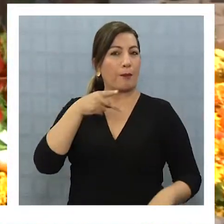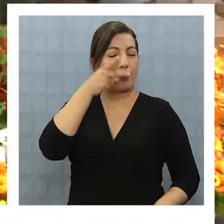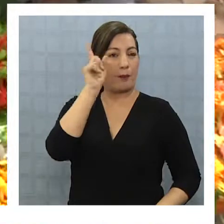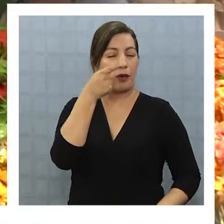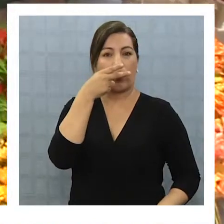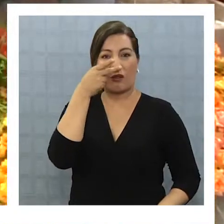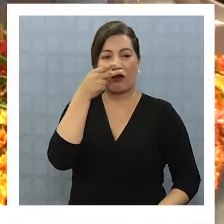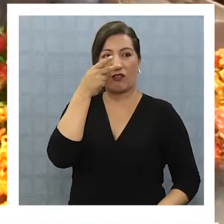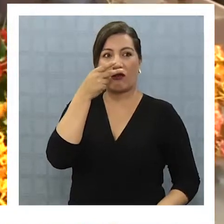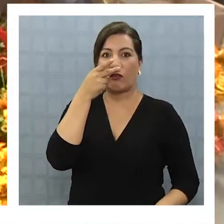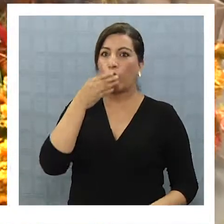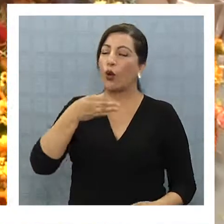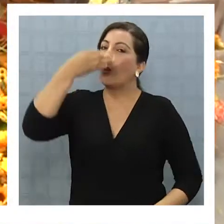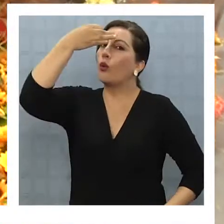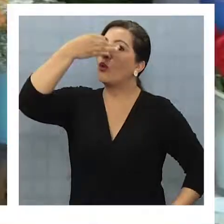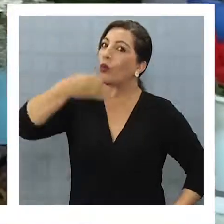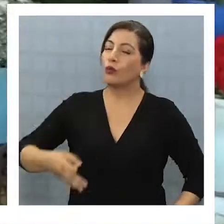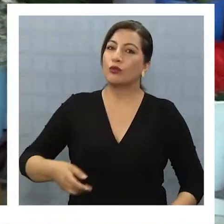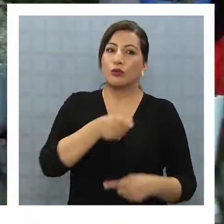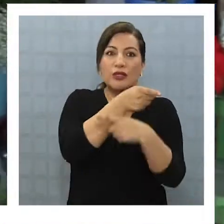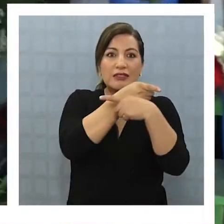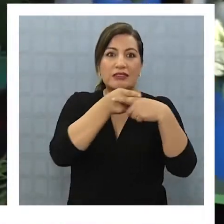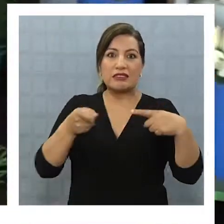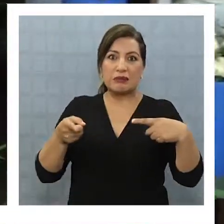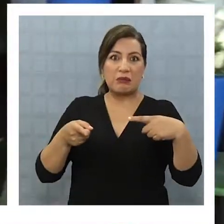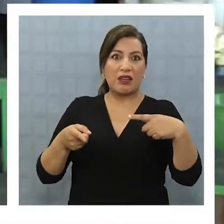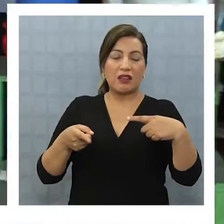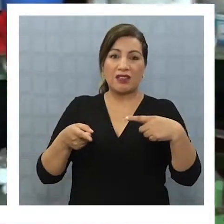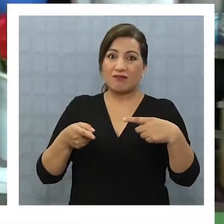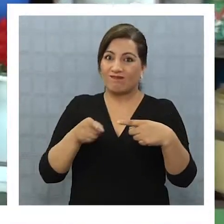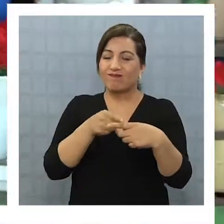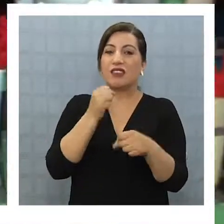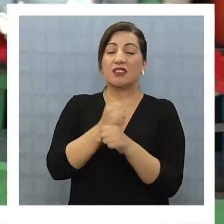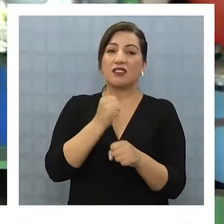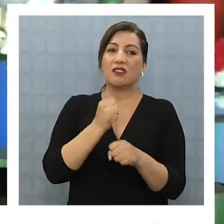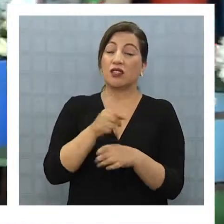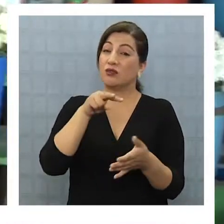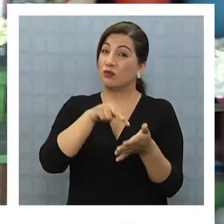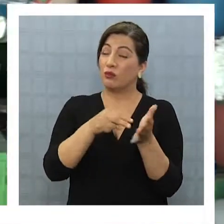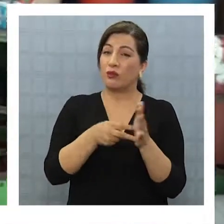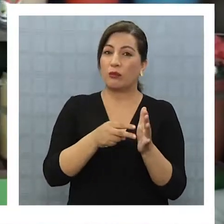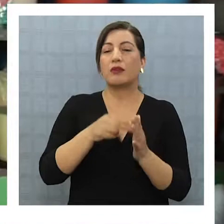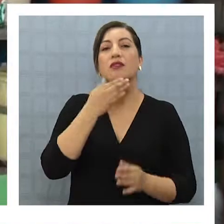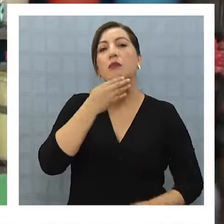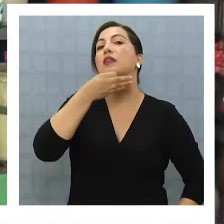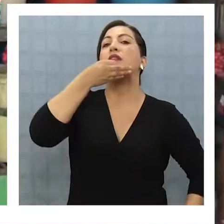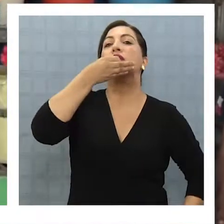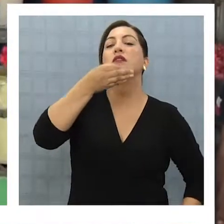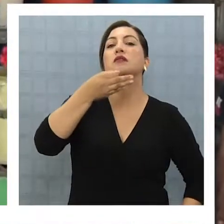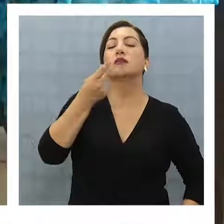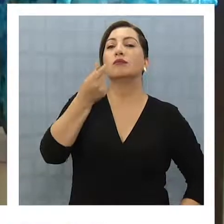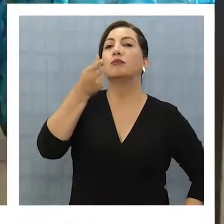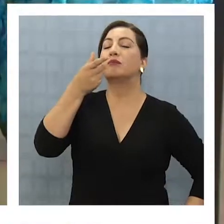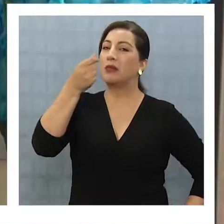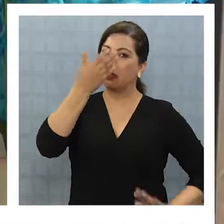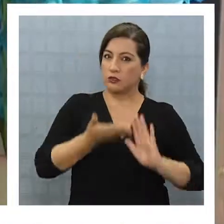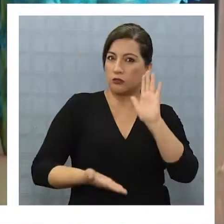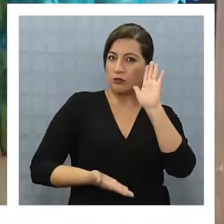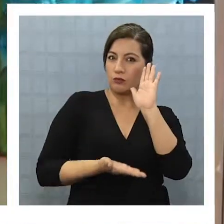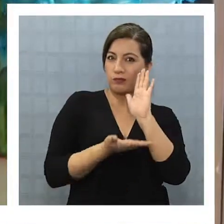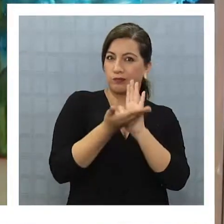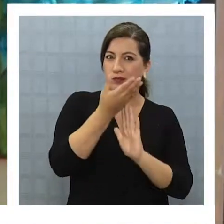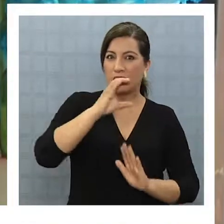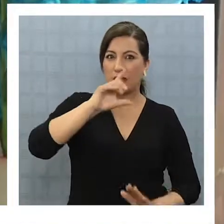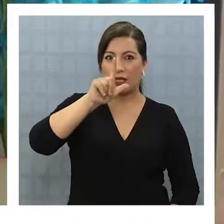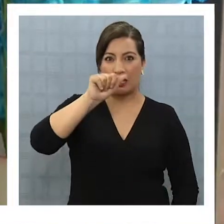noviembre se diera justo en medio de la semana laboral es un problema. Además, se refieren a la alza en el precio de